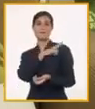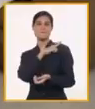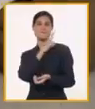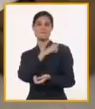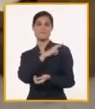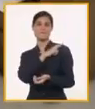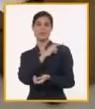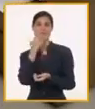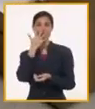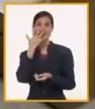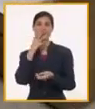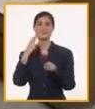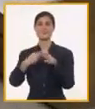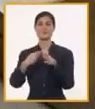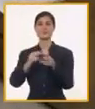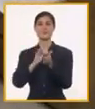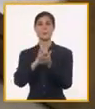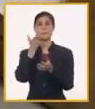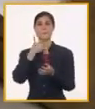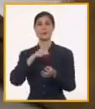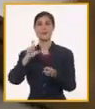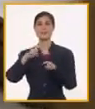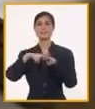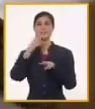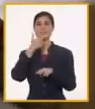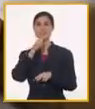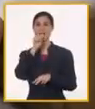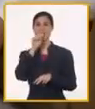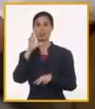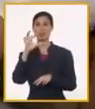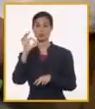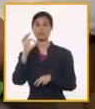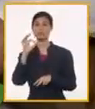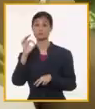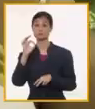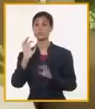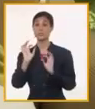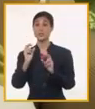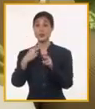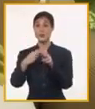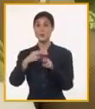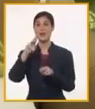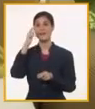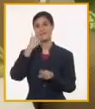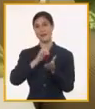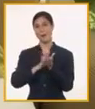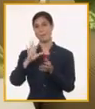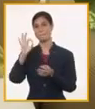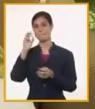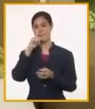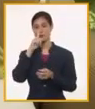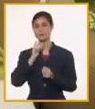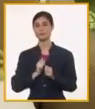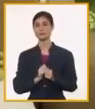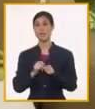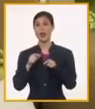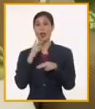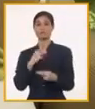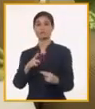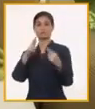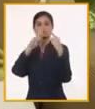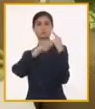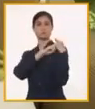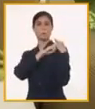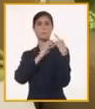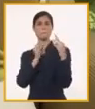Machado. Estoy hablando, por supuesto, de José Ramón Machado Ventura, quien ganó ese cargo, ese rango